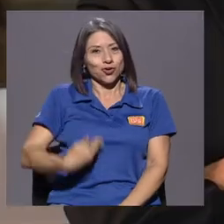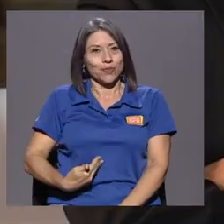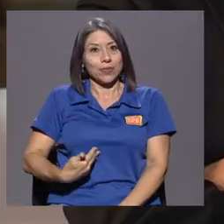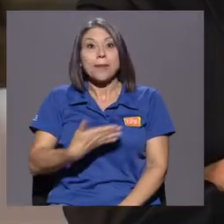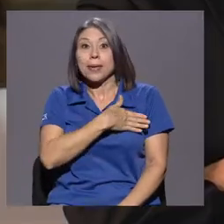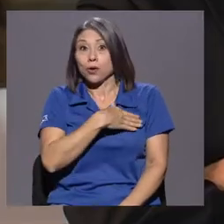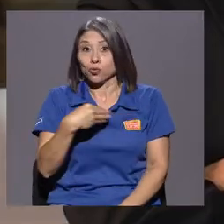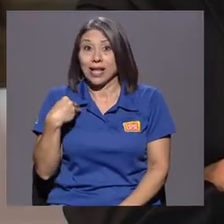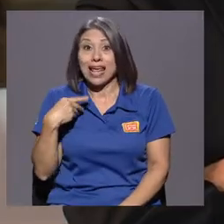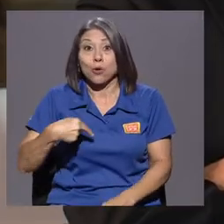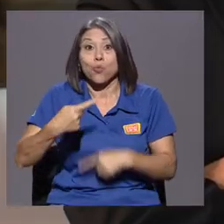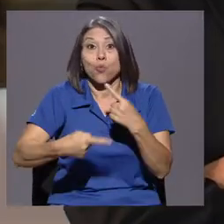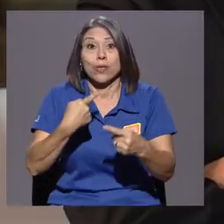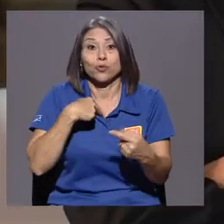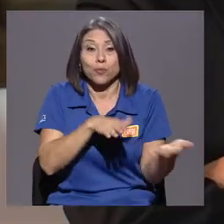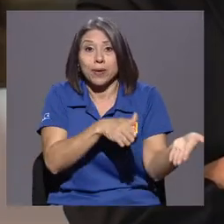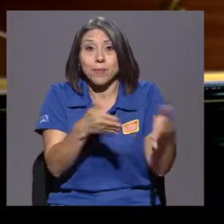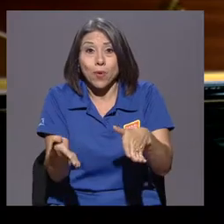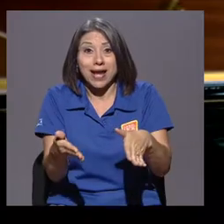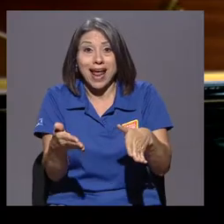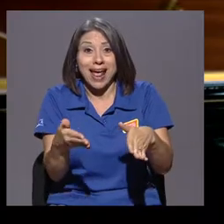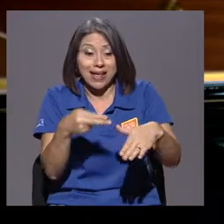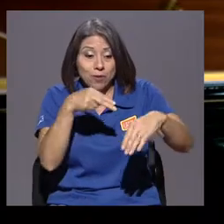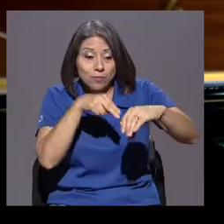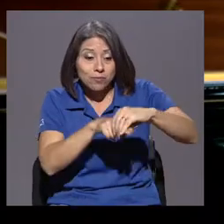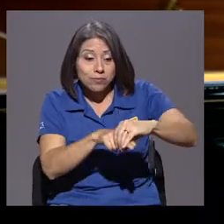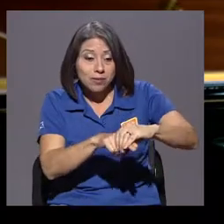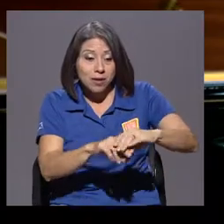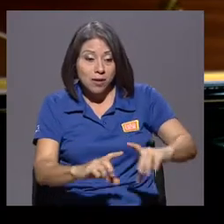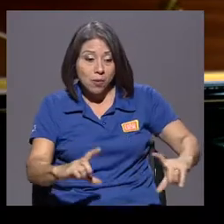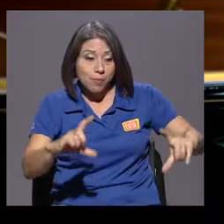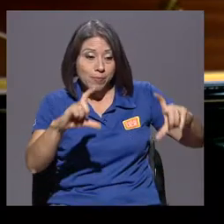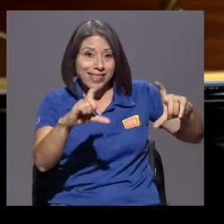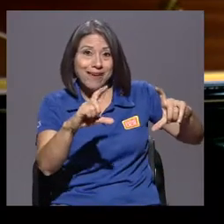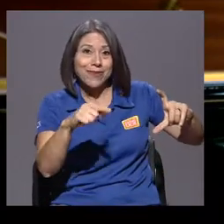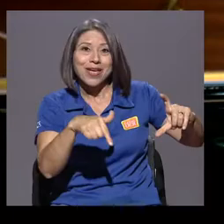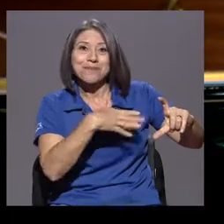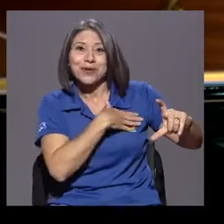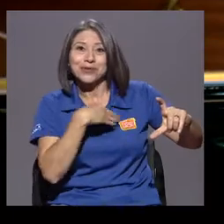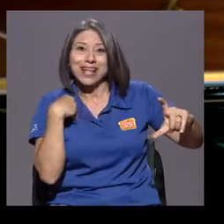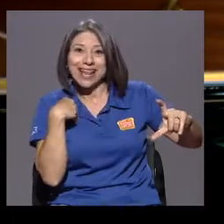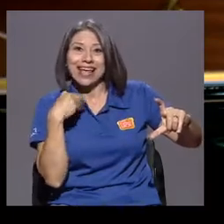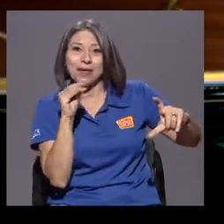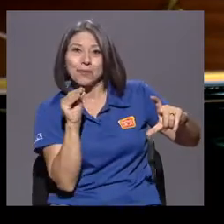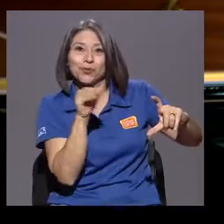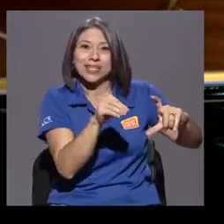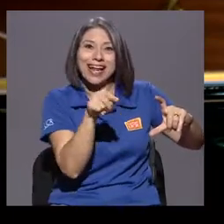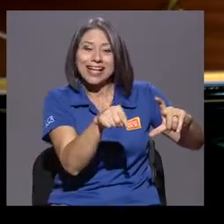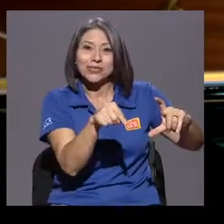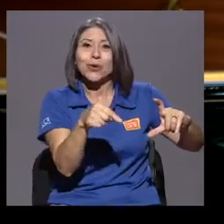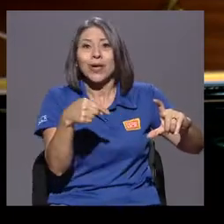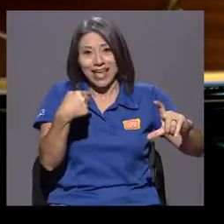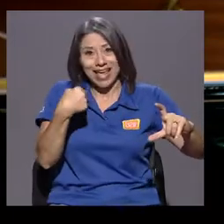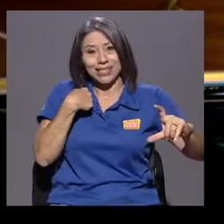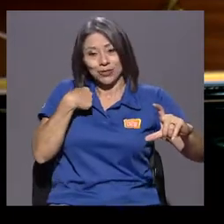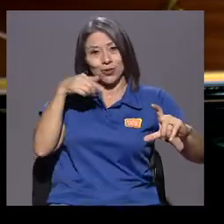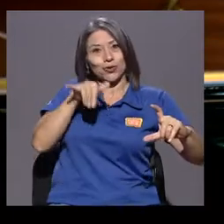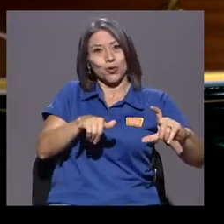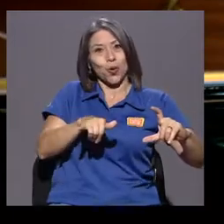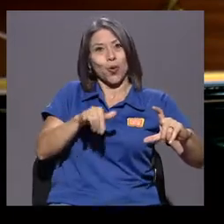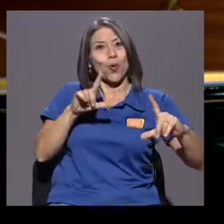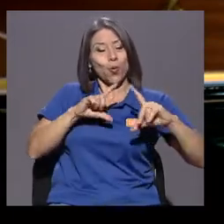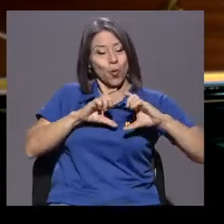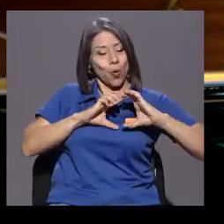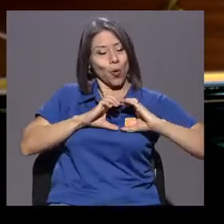eso es lo que soy yo un pequeño corazón tierno que odia a la nada vasta y negra